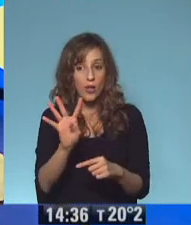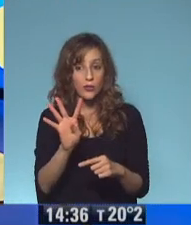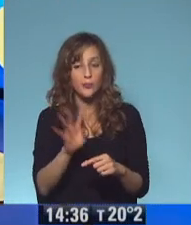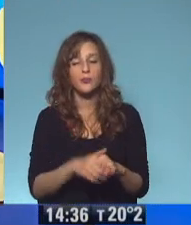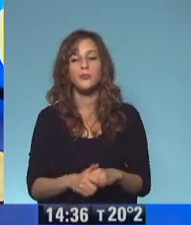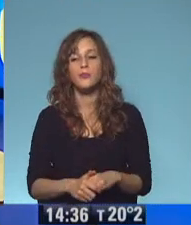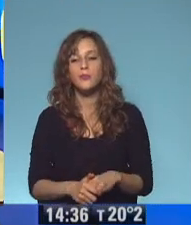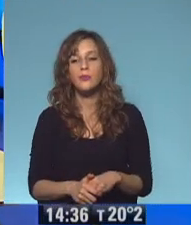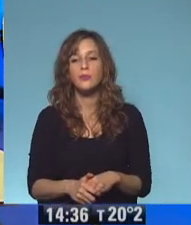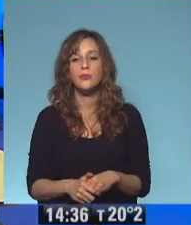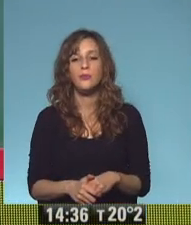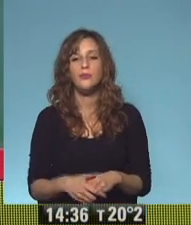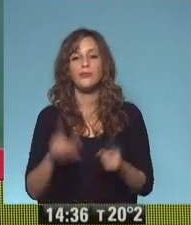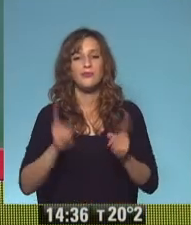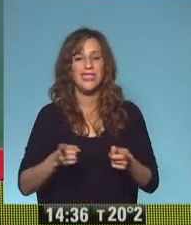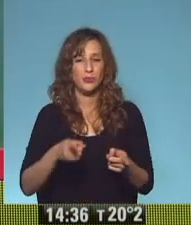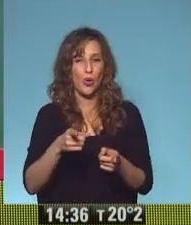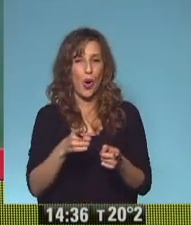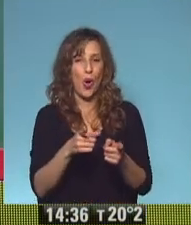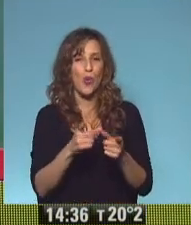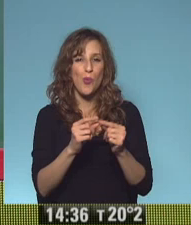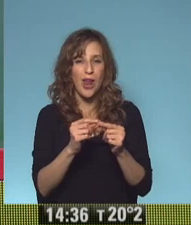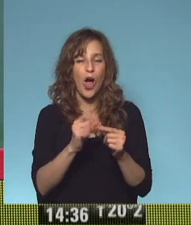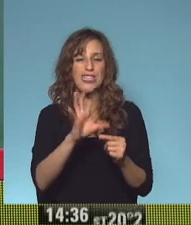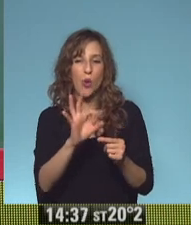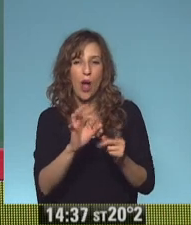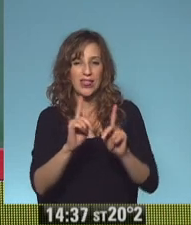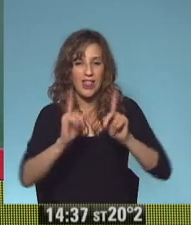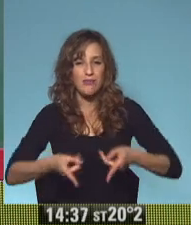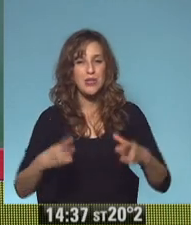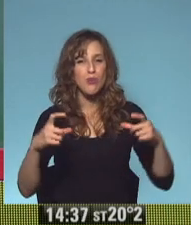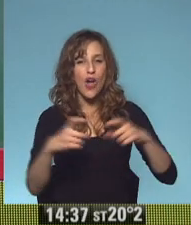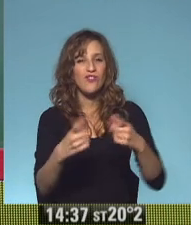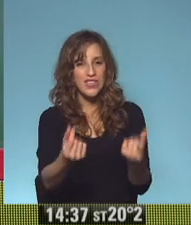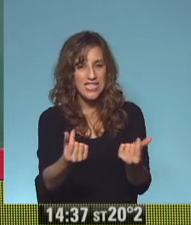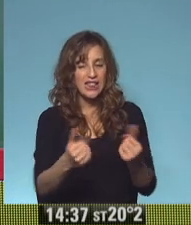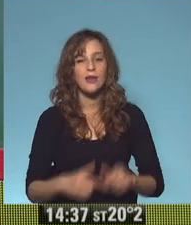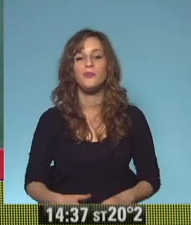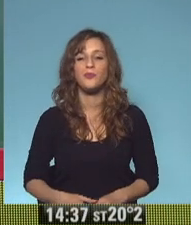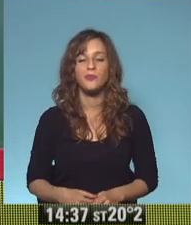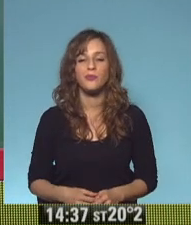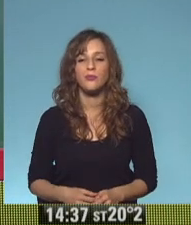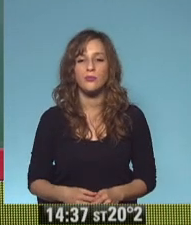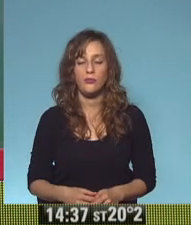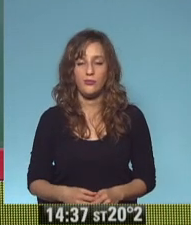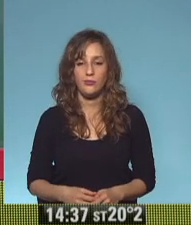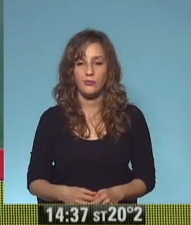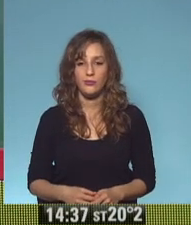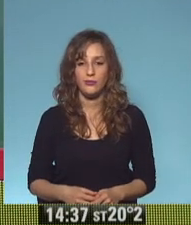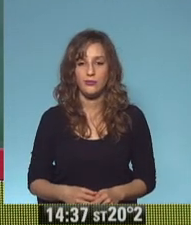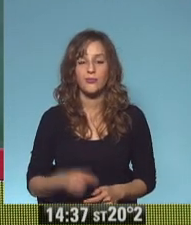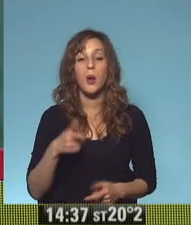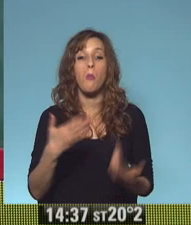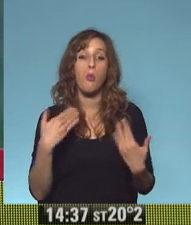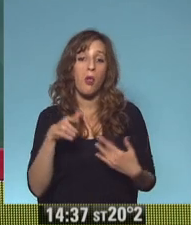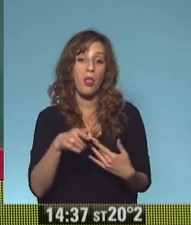los billetes? Cierto. Sí. Entonces puedo separar el 50 y el 4. Y el 6, y por